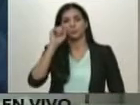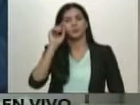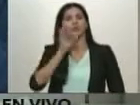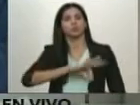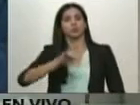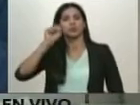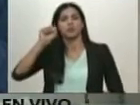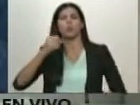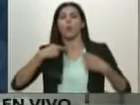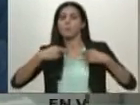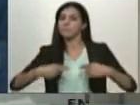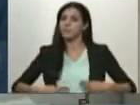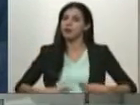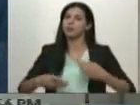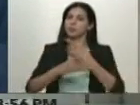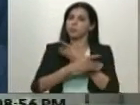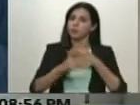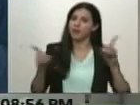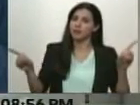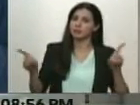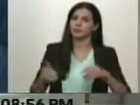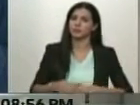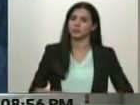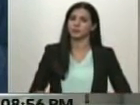humanista, democrático,